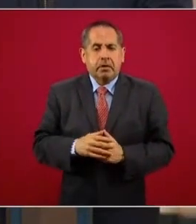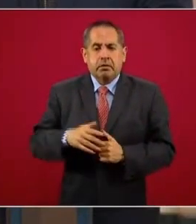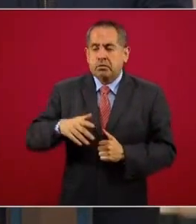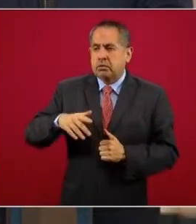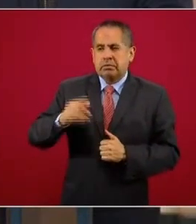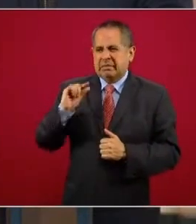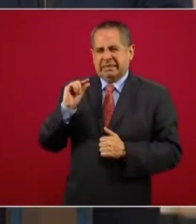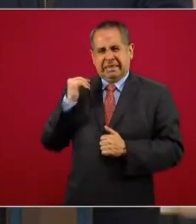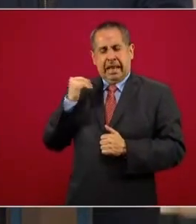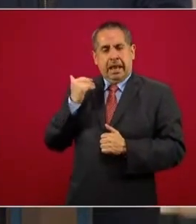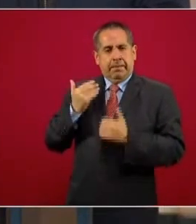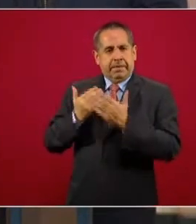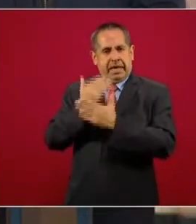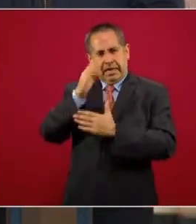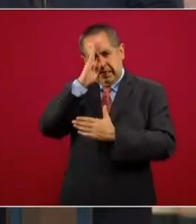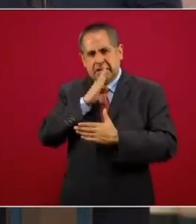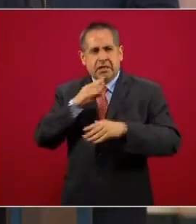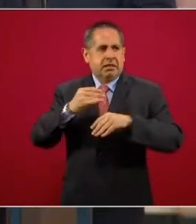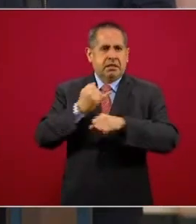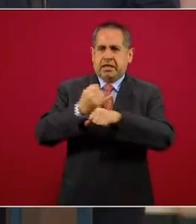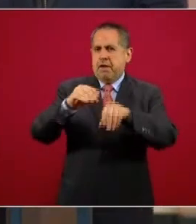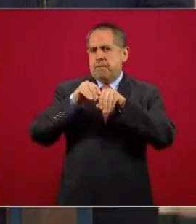dimos a conocer al mediodía